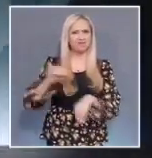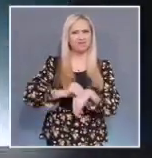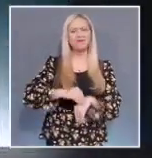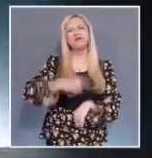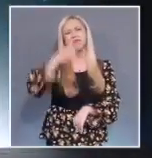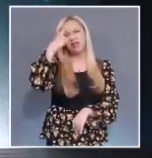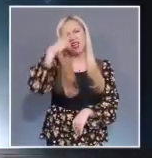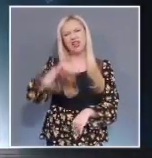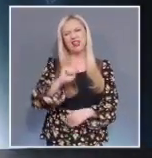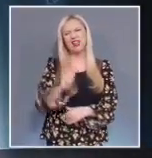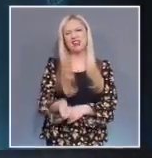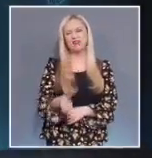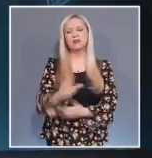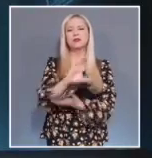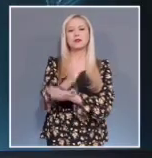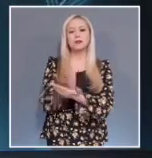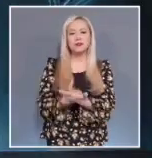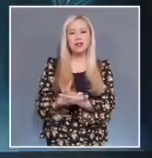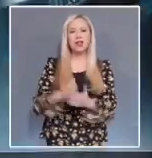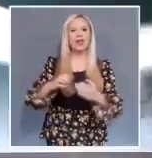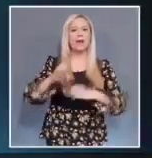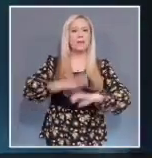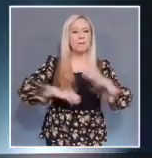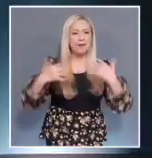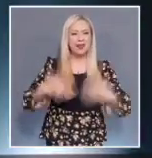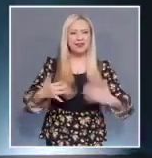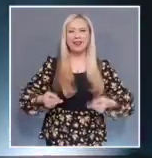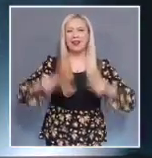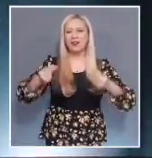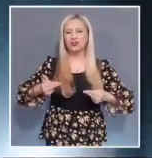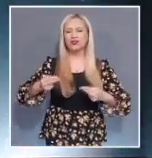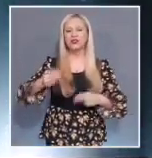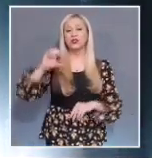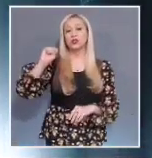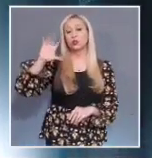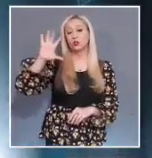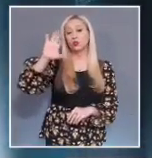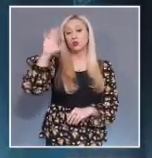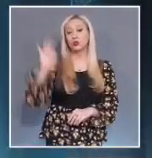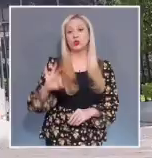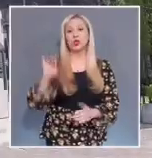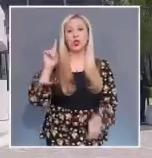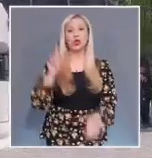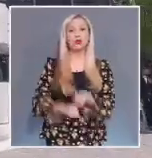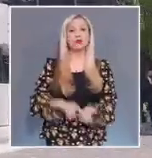las cuales el 65% se encuentran en la etapa de quiebra.